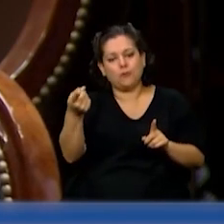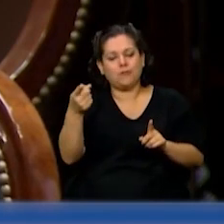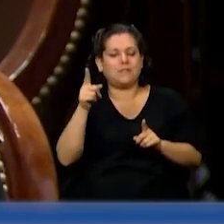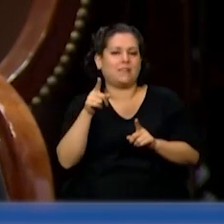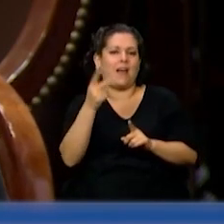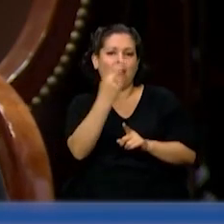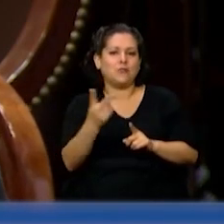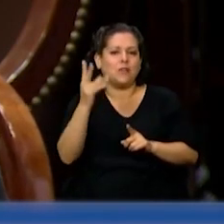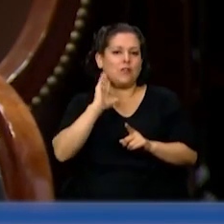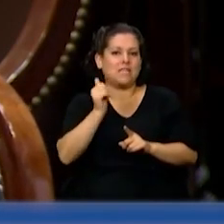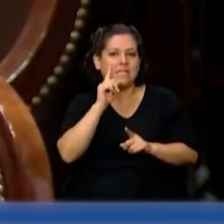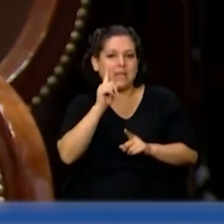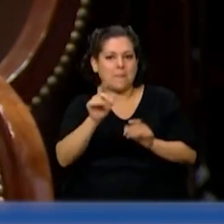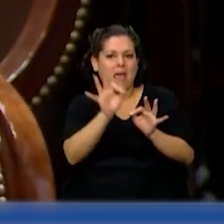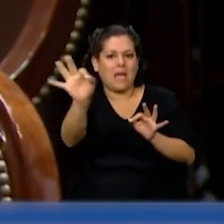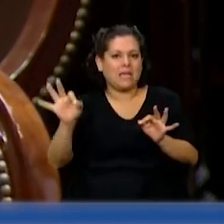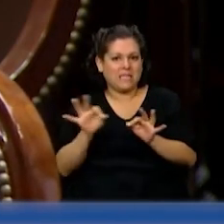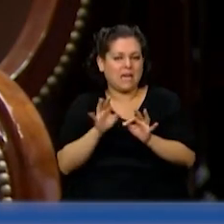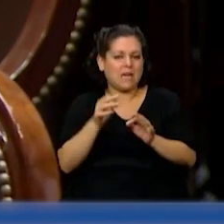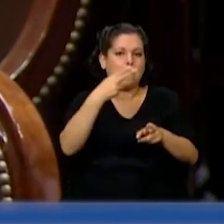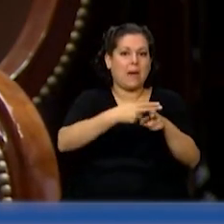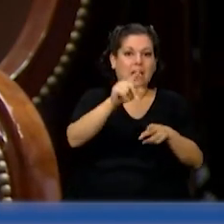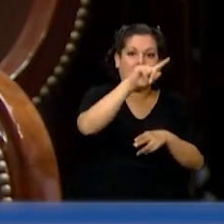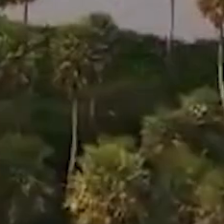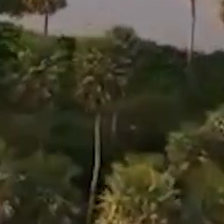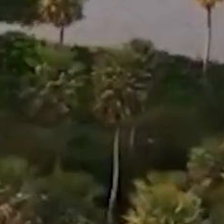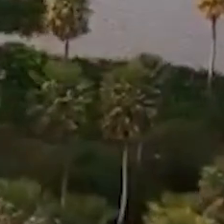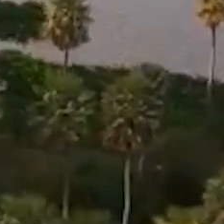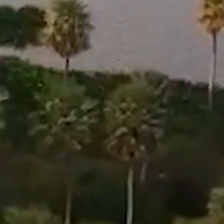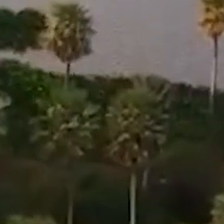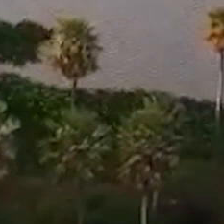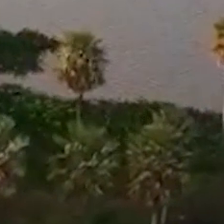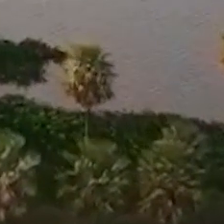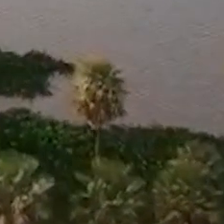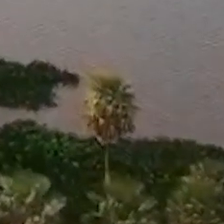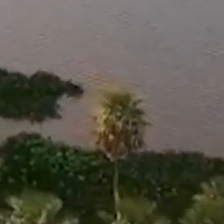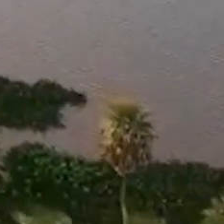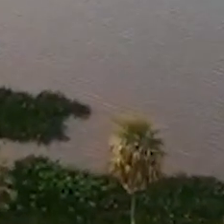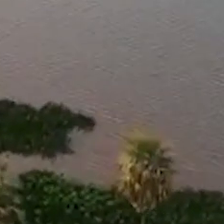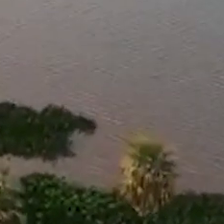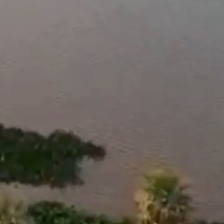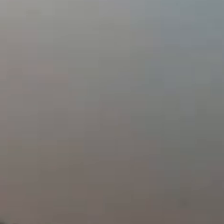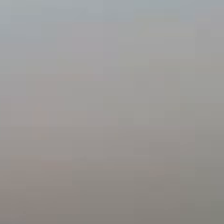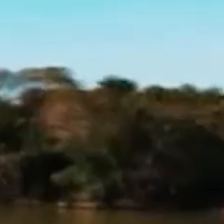sumamos 216.000 hectáreas entre parques nacionales y provinciales.